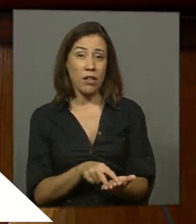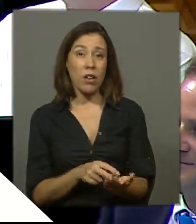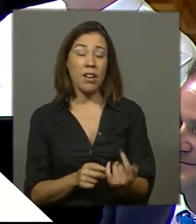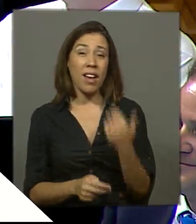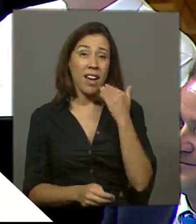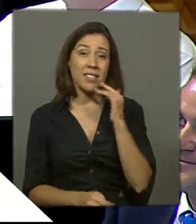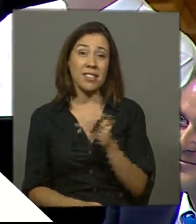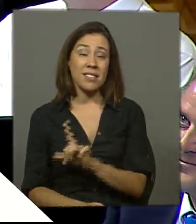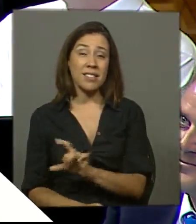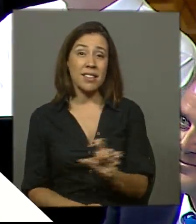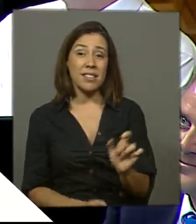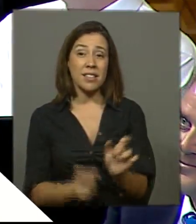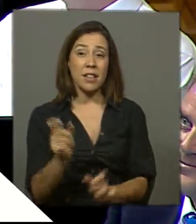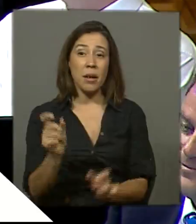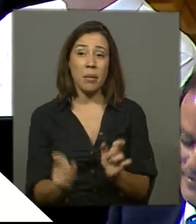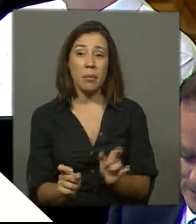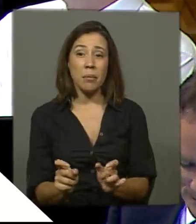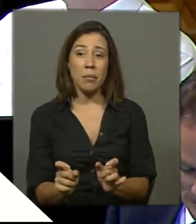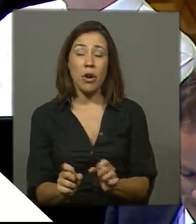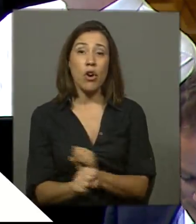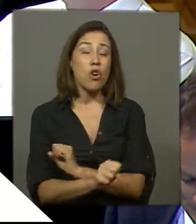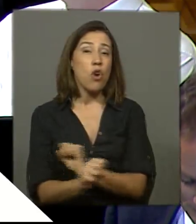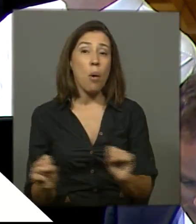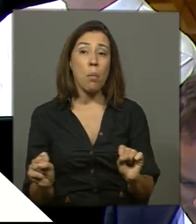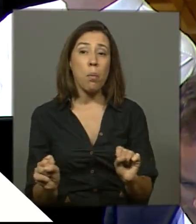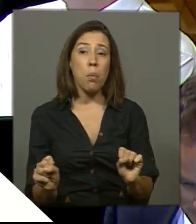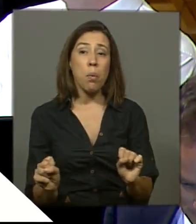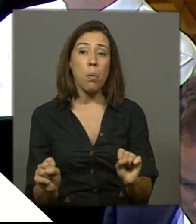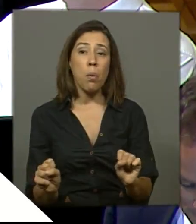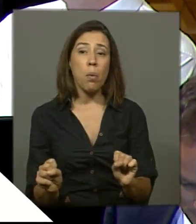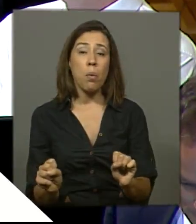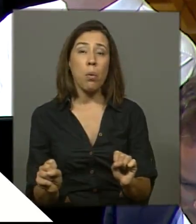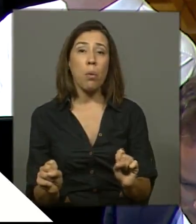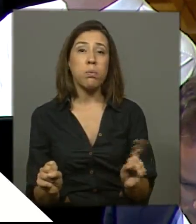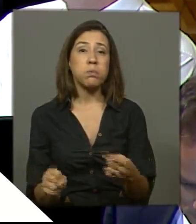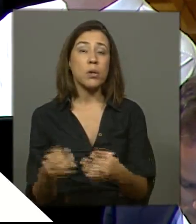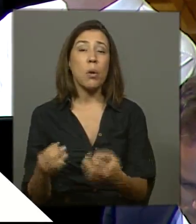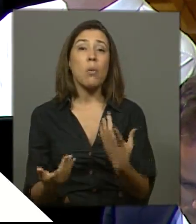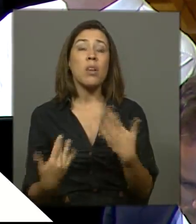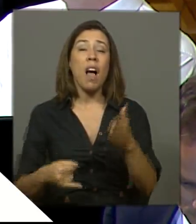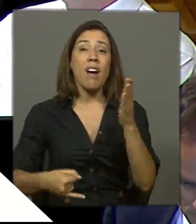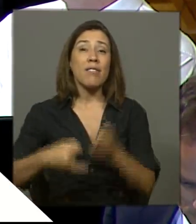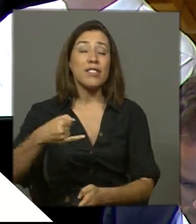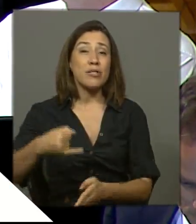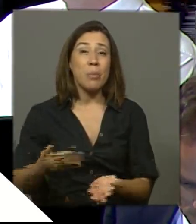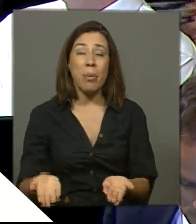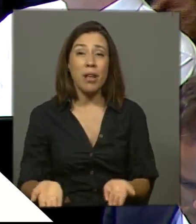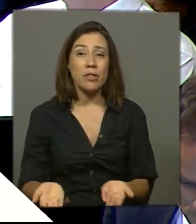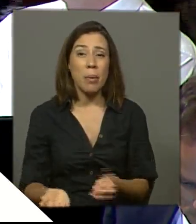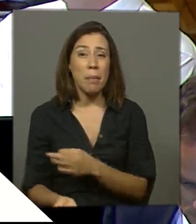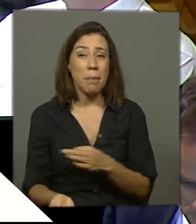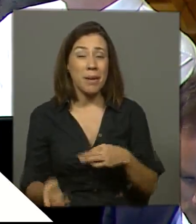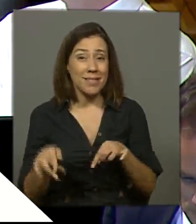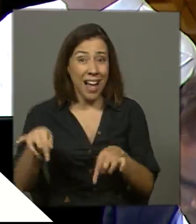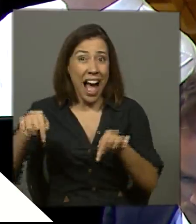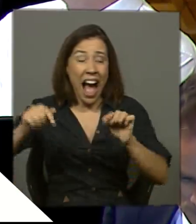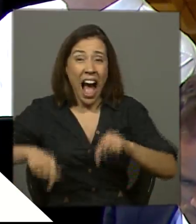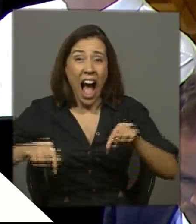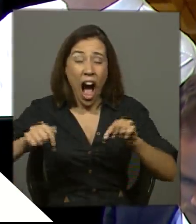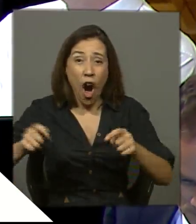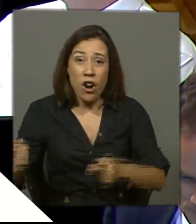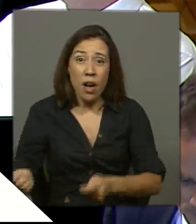de 700 personas se les no se les pudo revocar porque había prescrito ministro enviémoslas